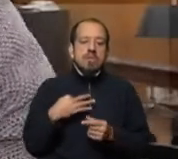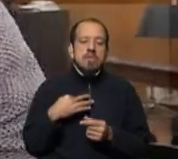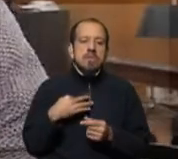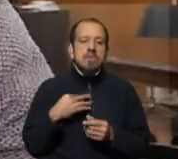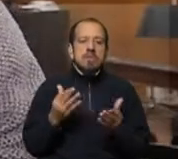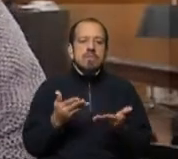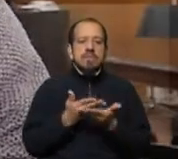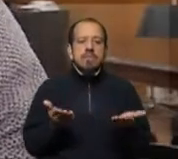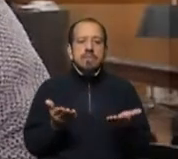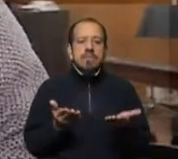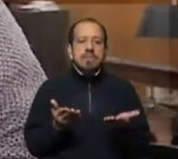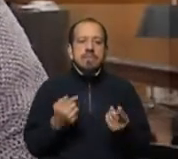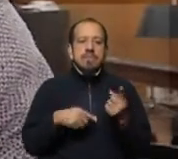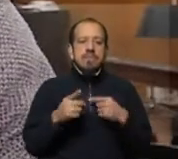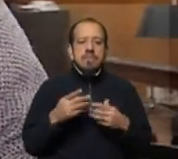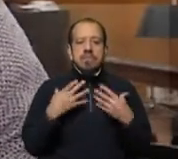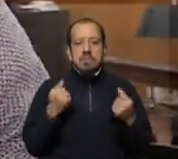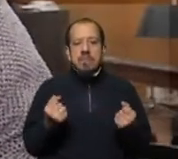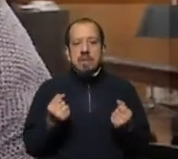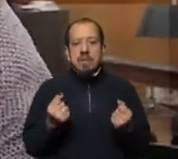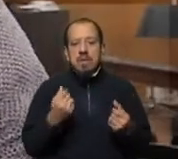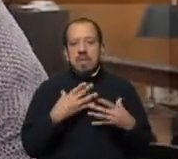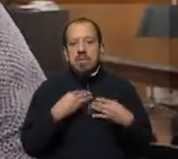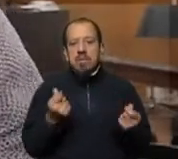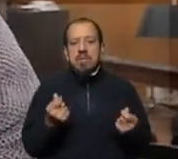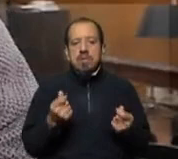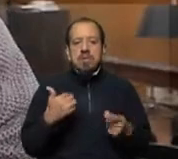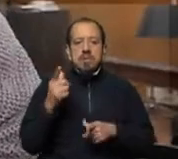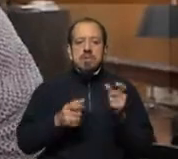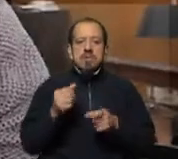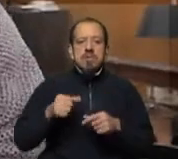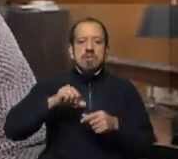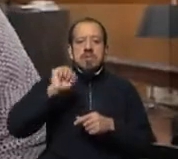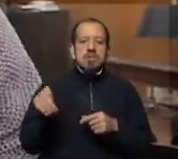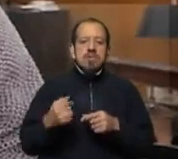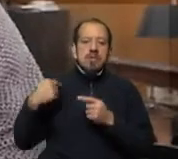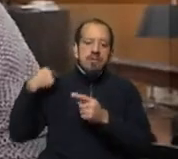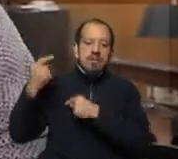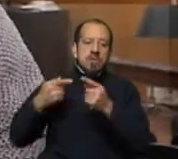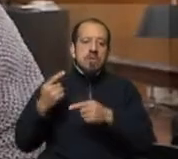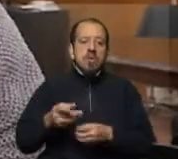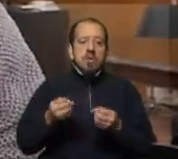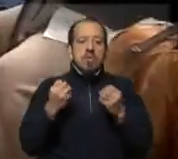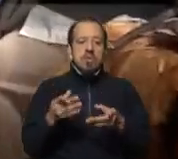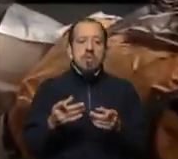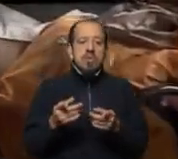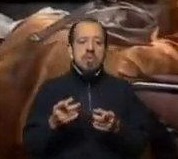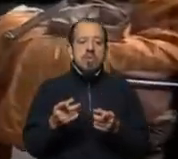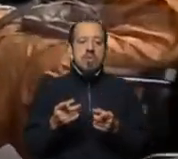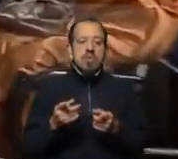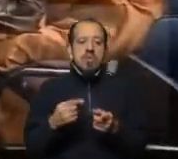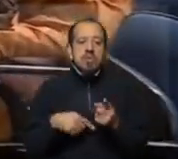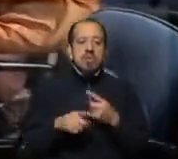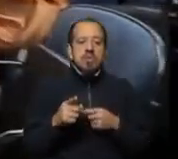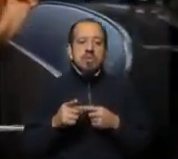el bienestar, ¿no? Físico, emocional de las personas afrodescendientes. Entonces, por eso considero que es fundamental que esto